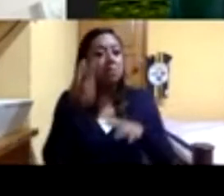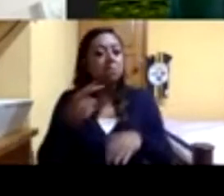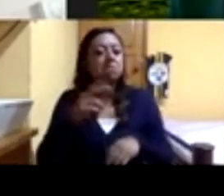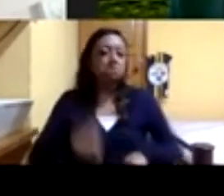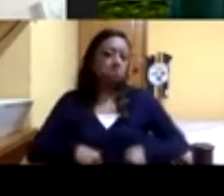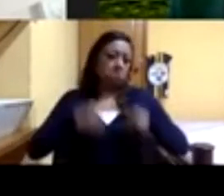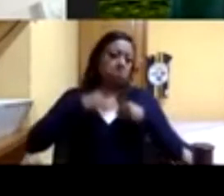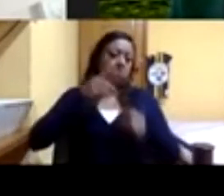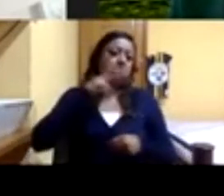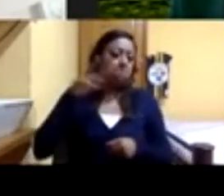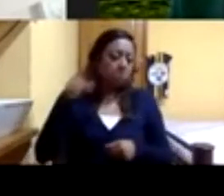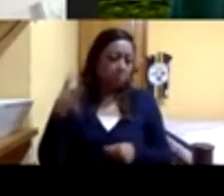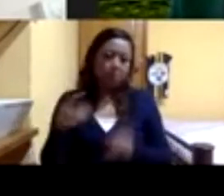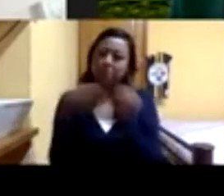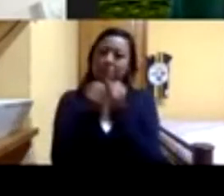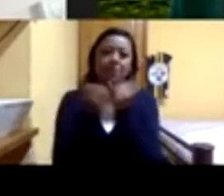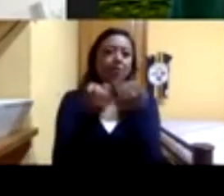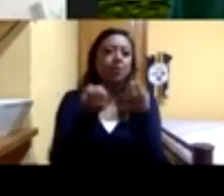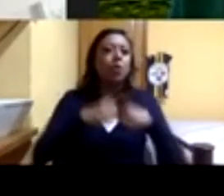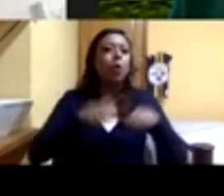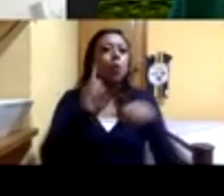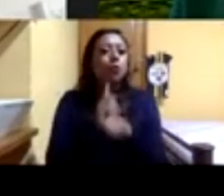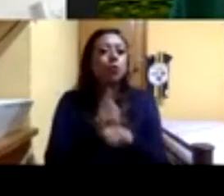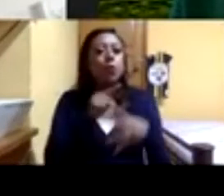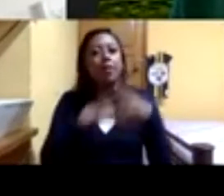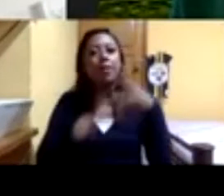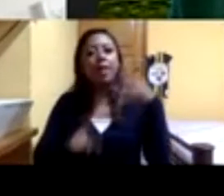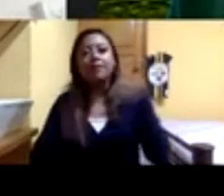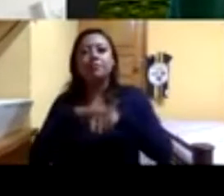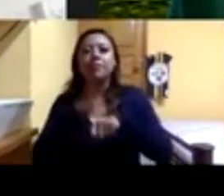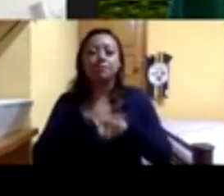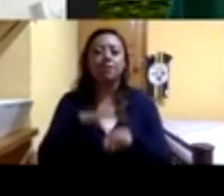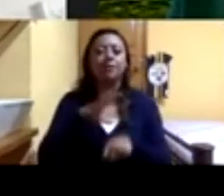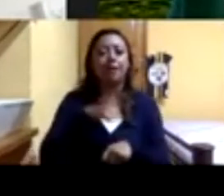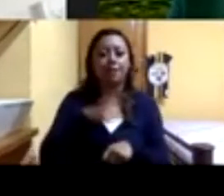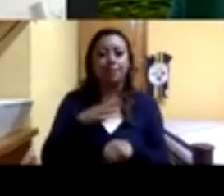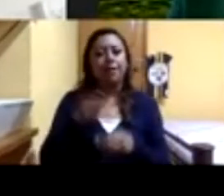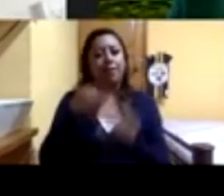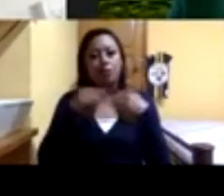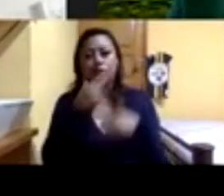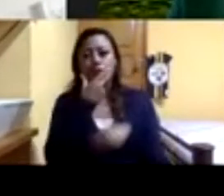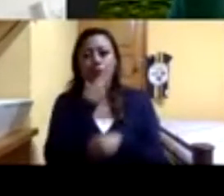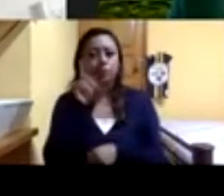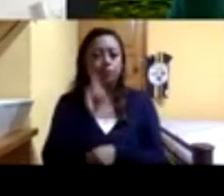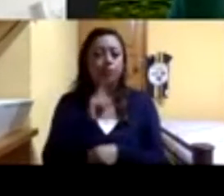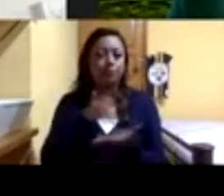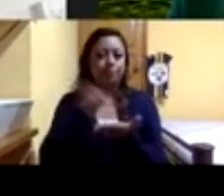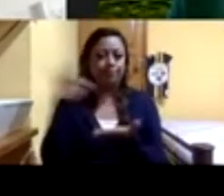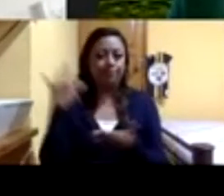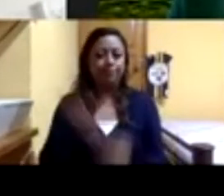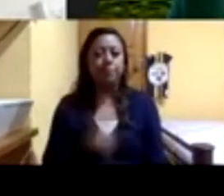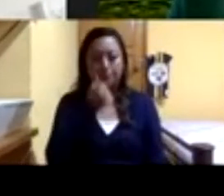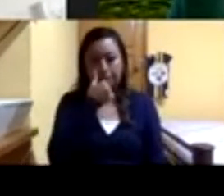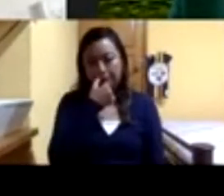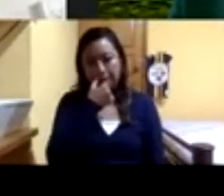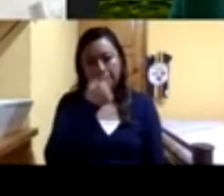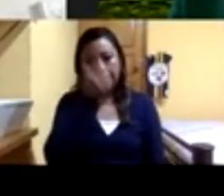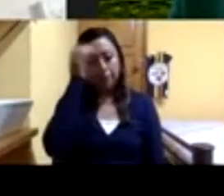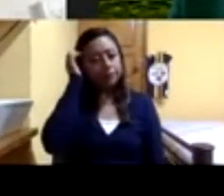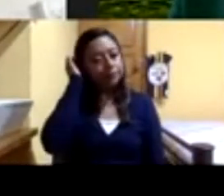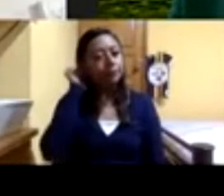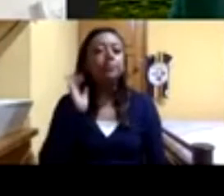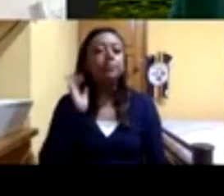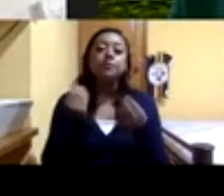mejores oportunidades, que sea para bien de todas y de todos. Gracias. Muchas gracias, diputado José Luis Rodríguez, por su